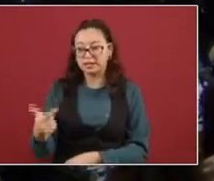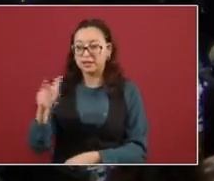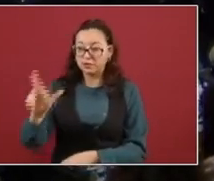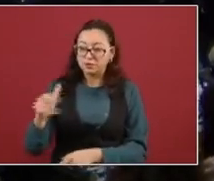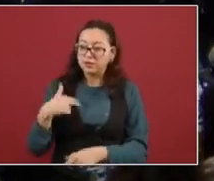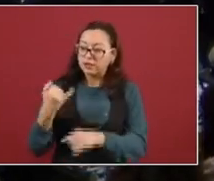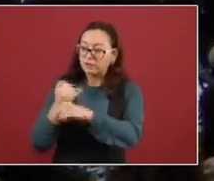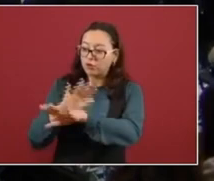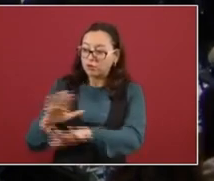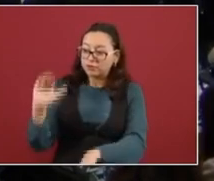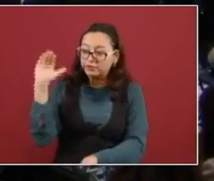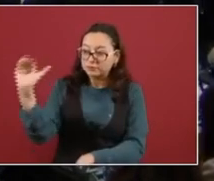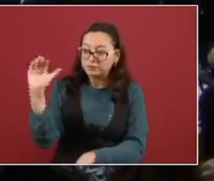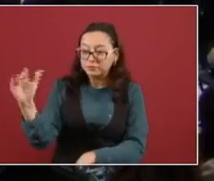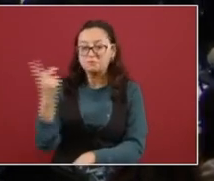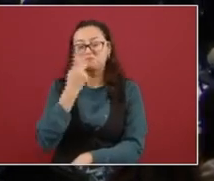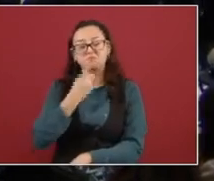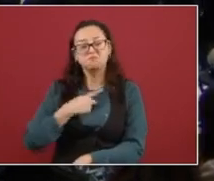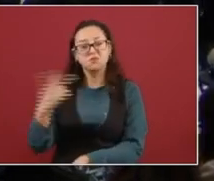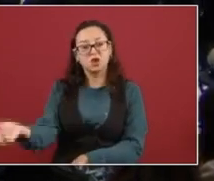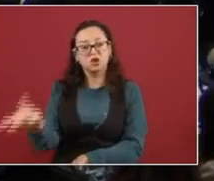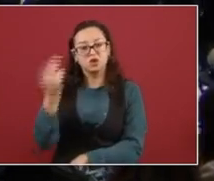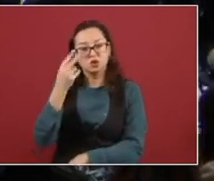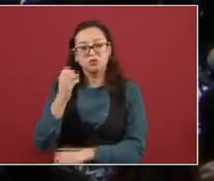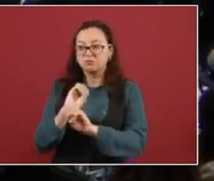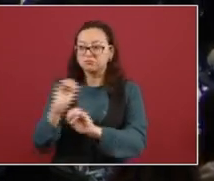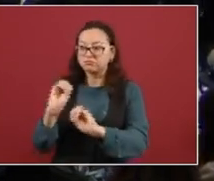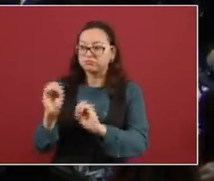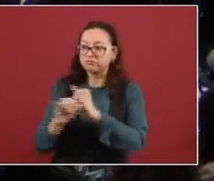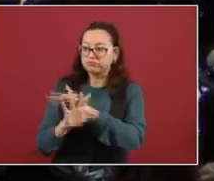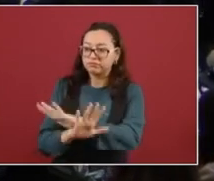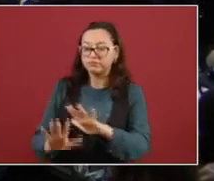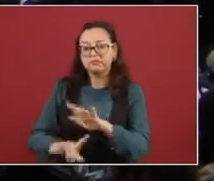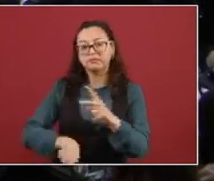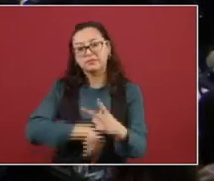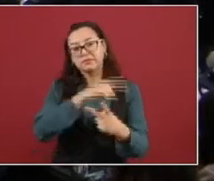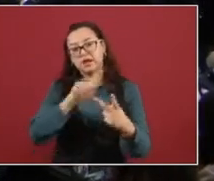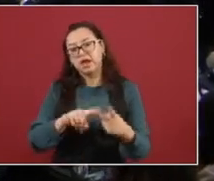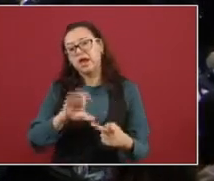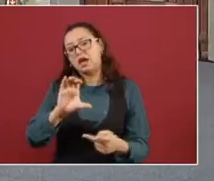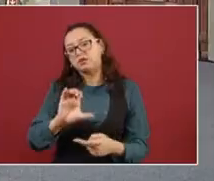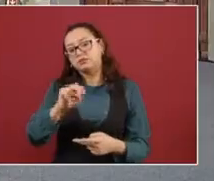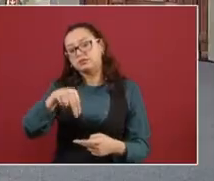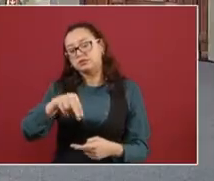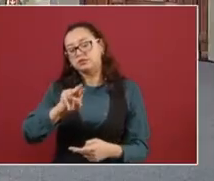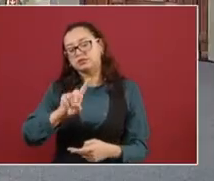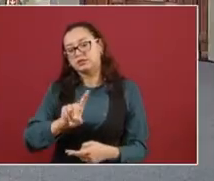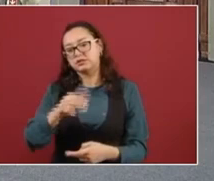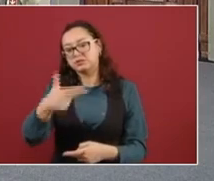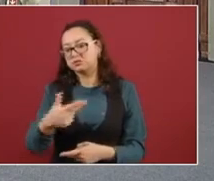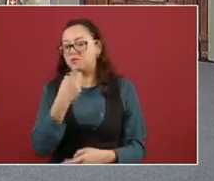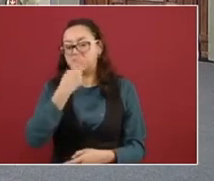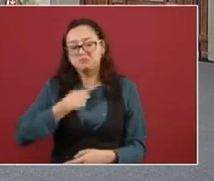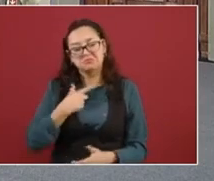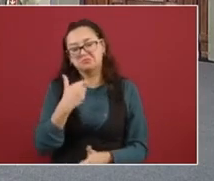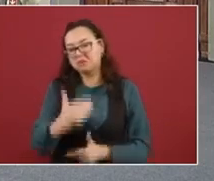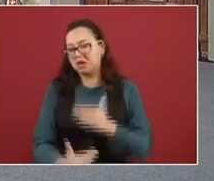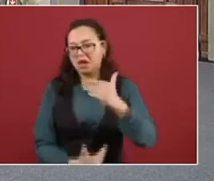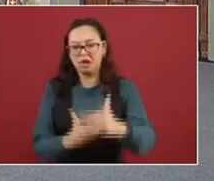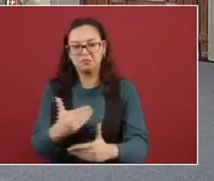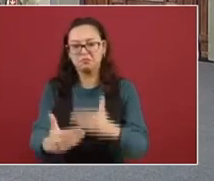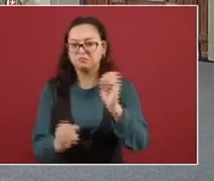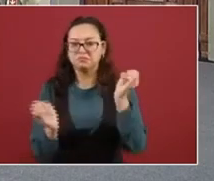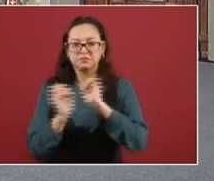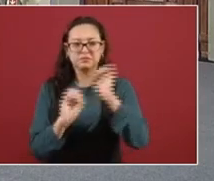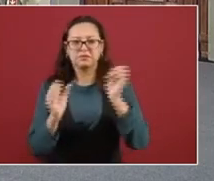los avances, y bueno, no se nos dio información. La Comisión Nacional de Derechos Humanos nos dice que no hay avances y